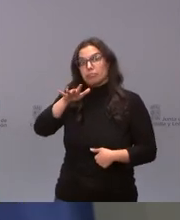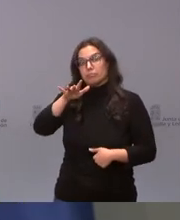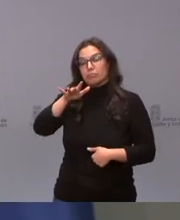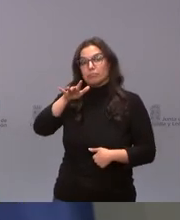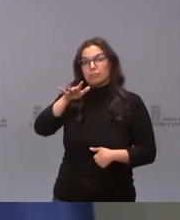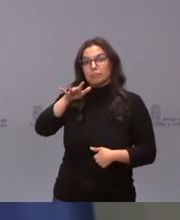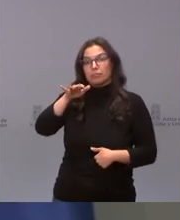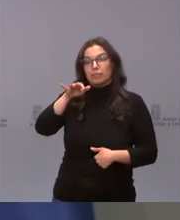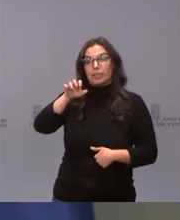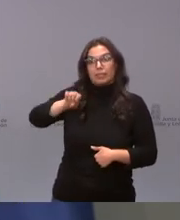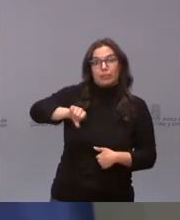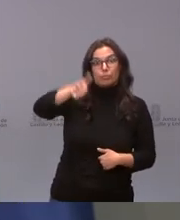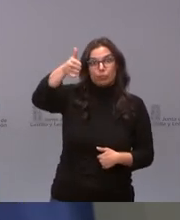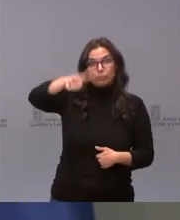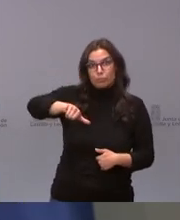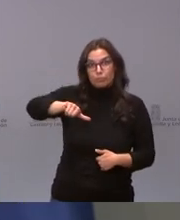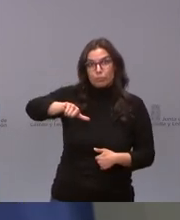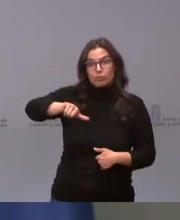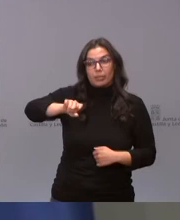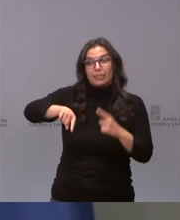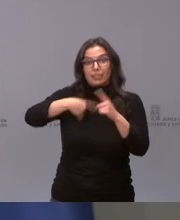juzgado, se atendiese a lo juzgado.